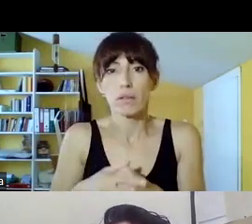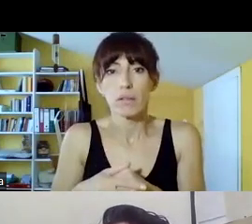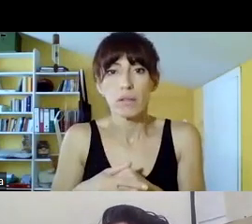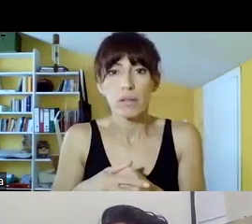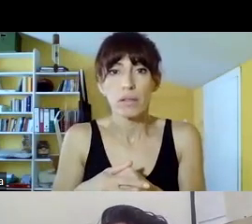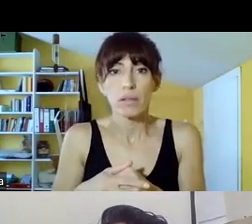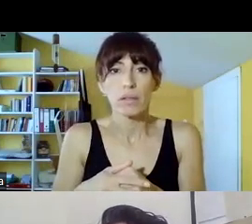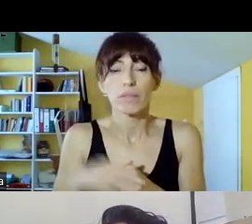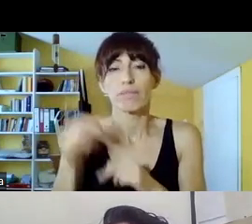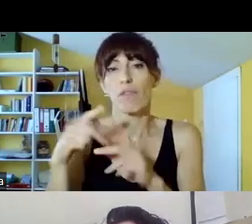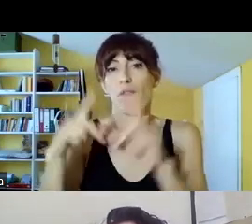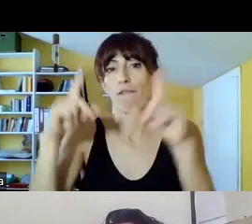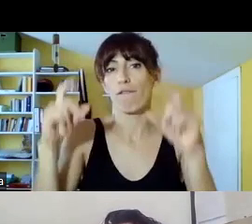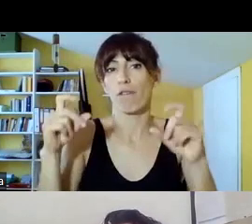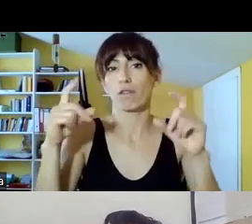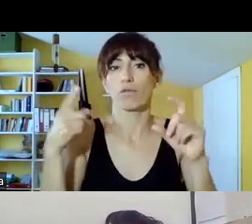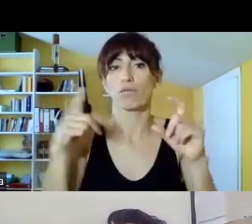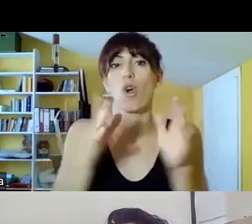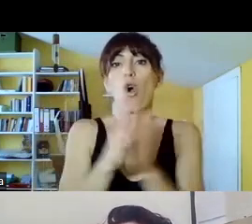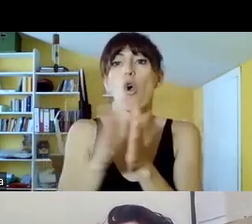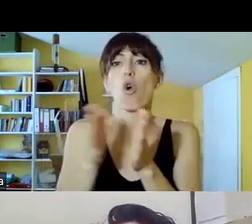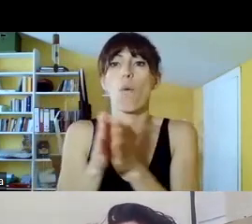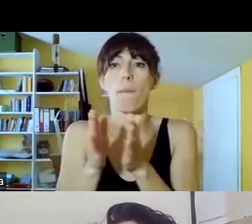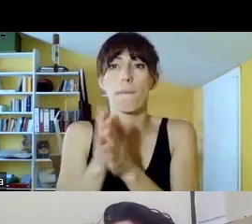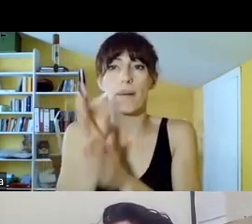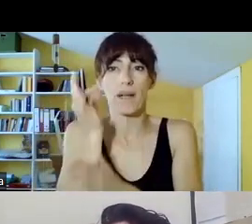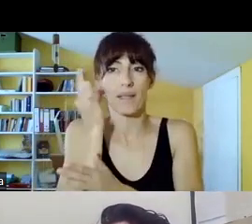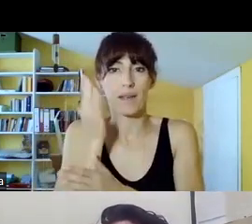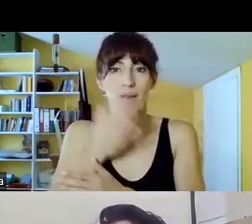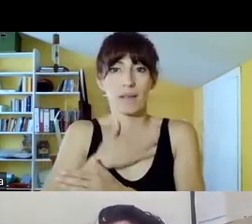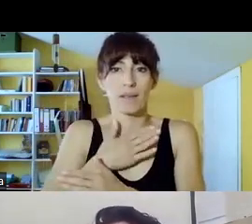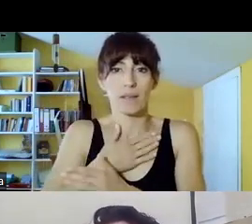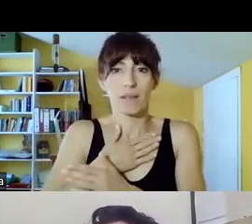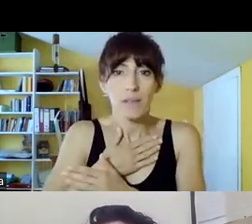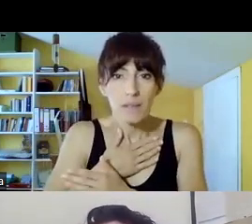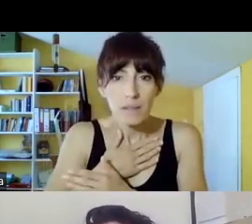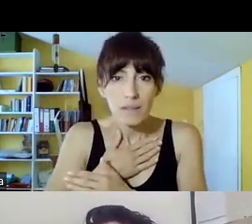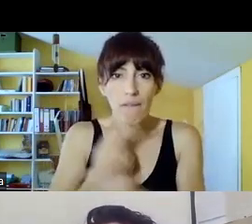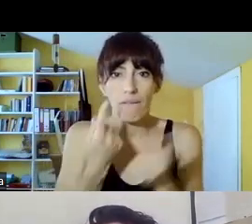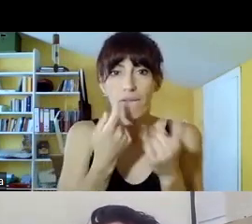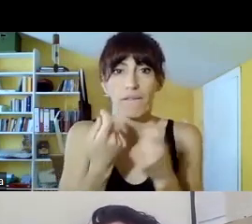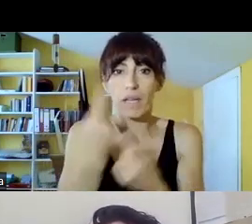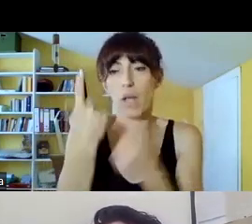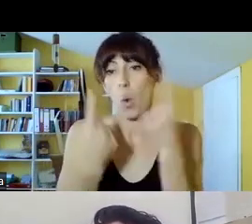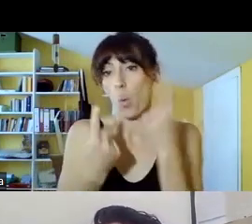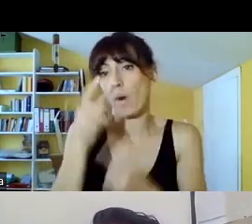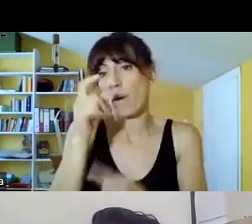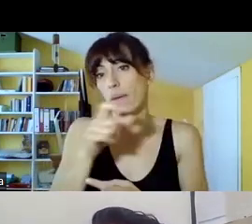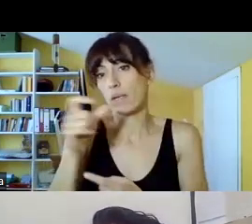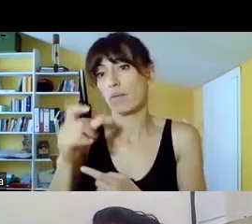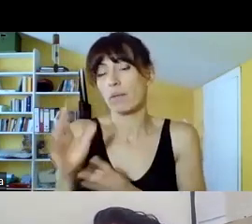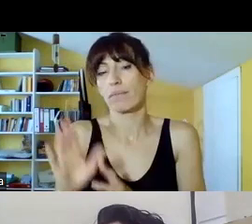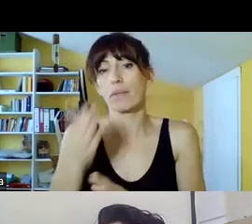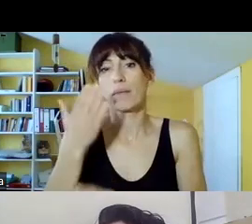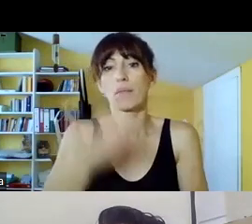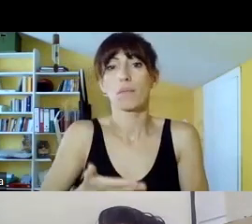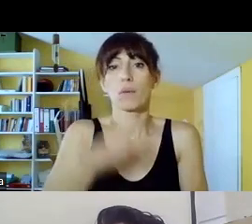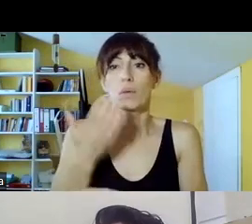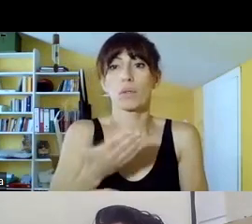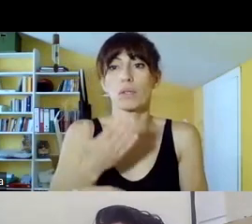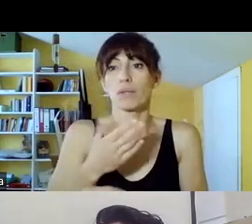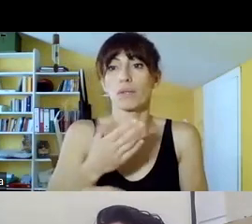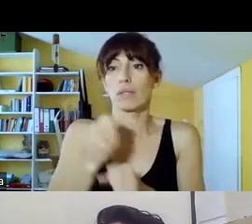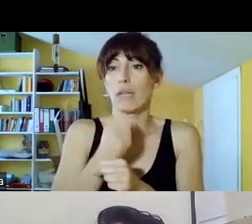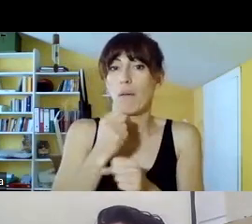Aquí he querido poner una foto de las compañeras de OPIC, aunque falta alguna. Es importante recalcar que esto no es un trabajo